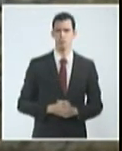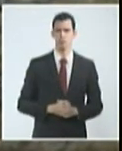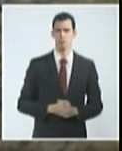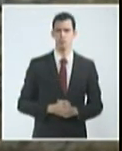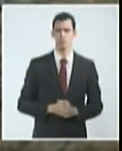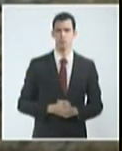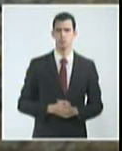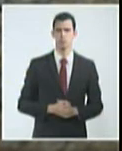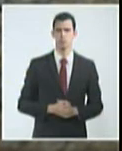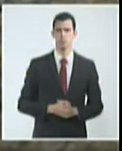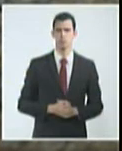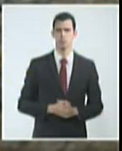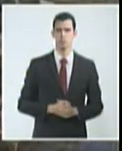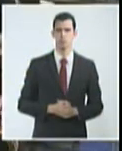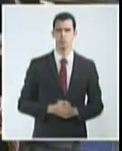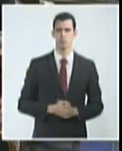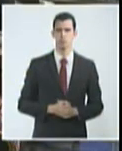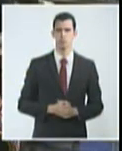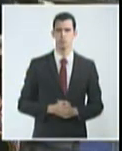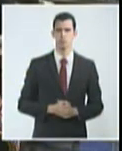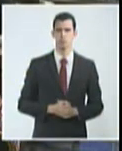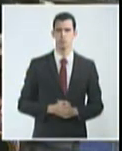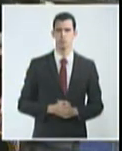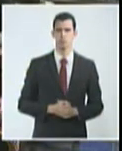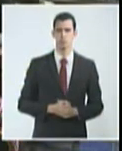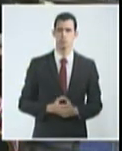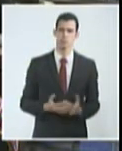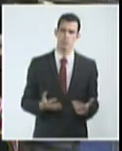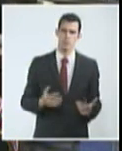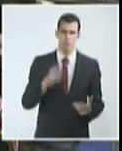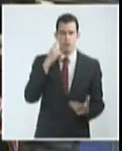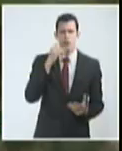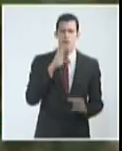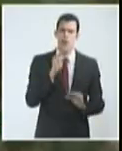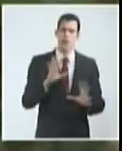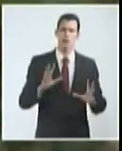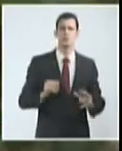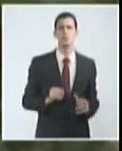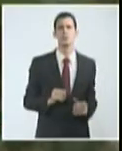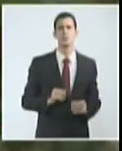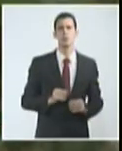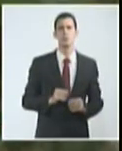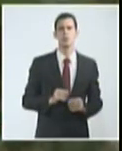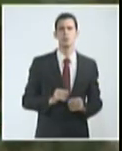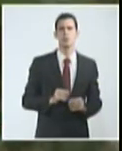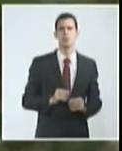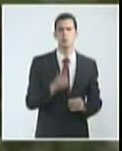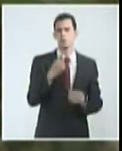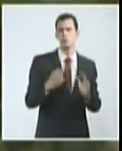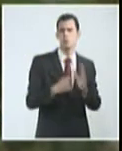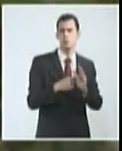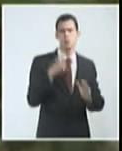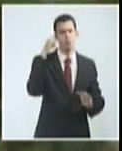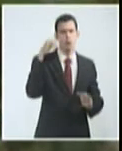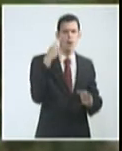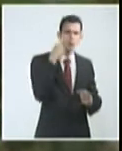vivimos. Bueno, Wilmer, yo creo que también, primero uno observa que hay toda una